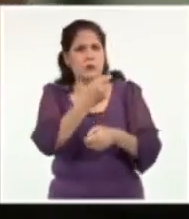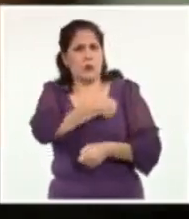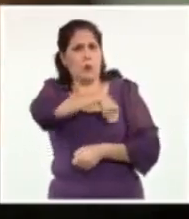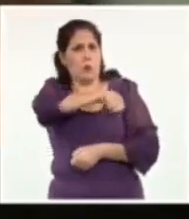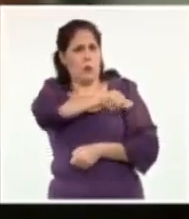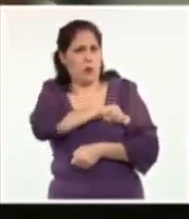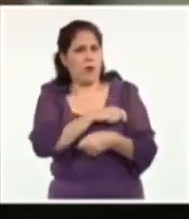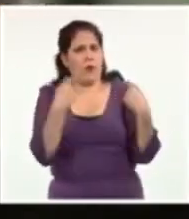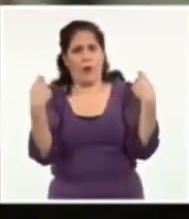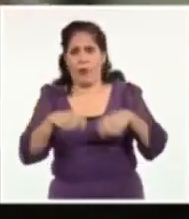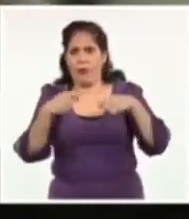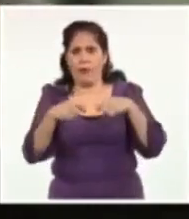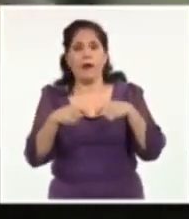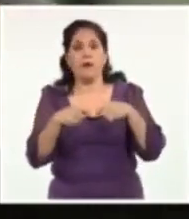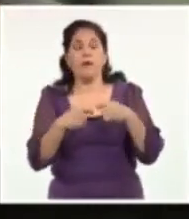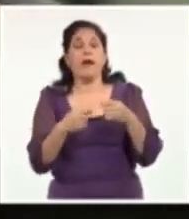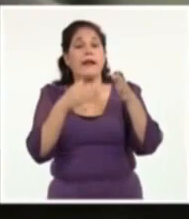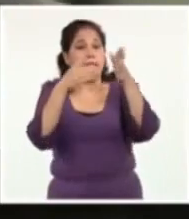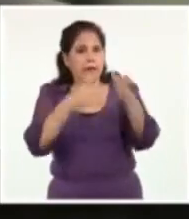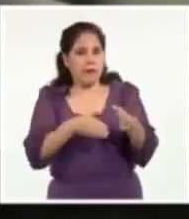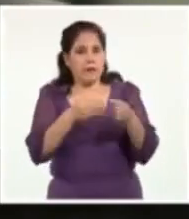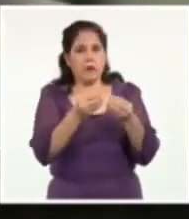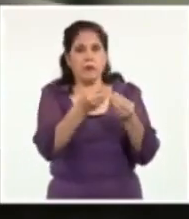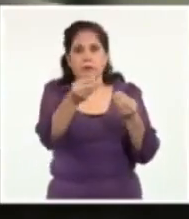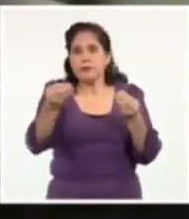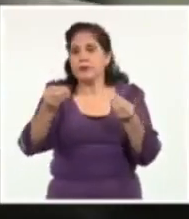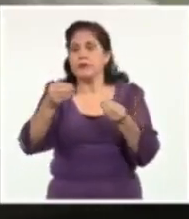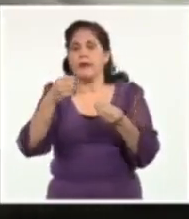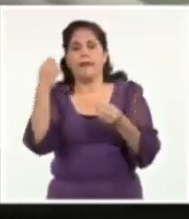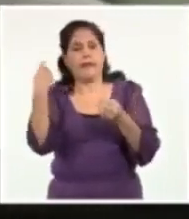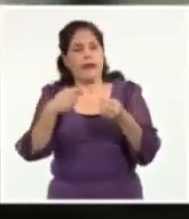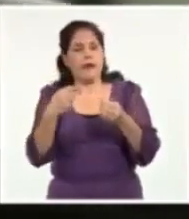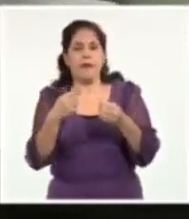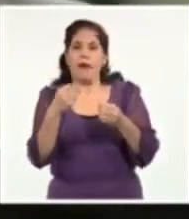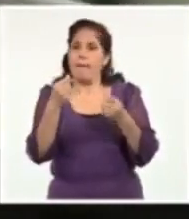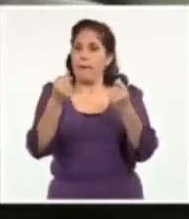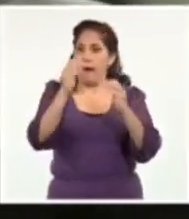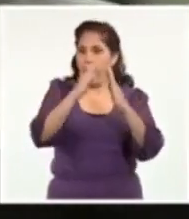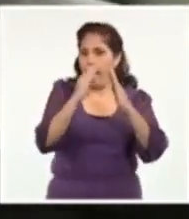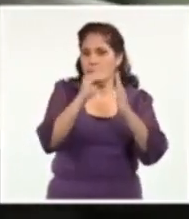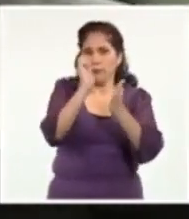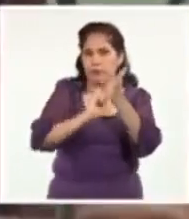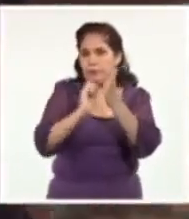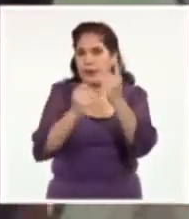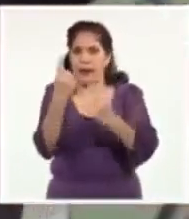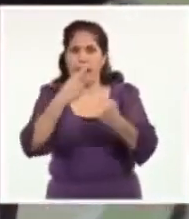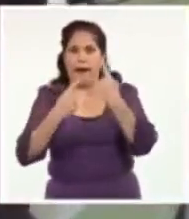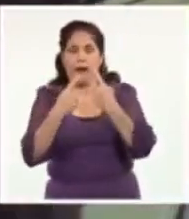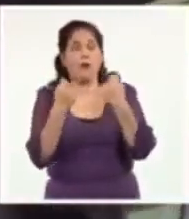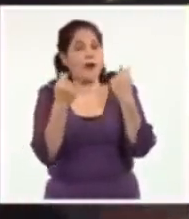social, muita distribuição de renda para melhorar a vida das pessoas, porque é isso que conta.